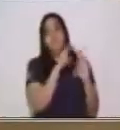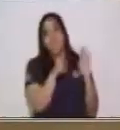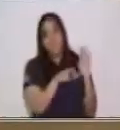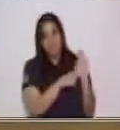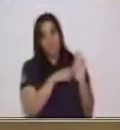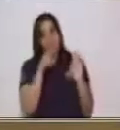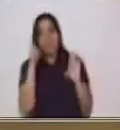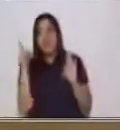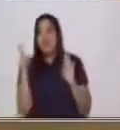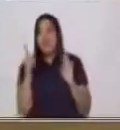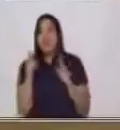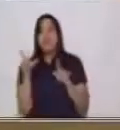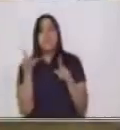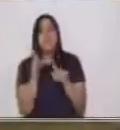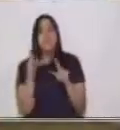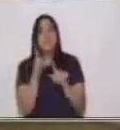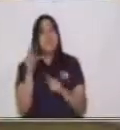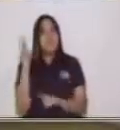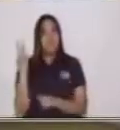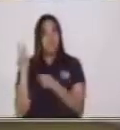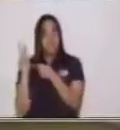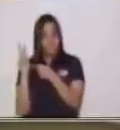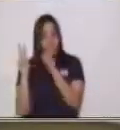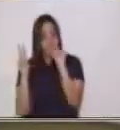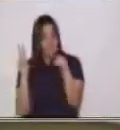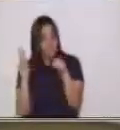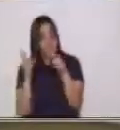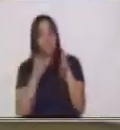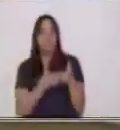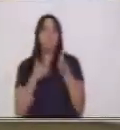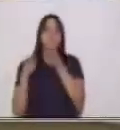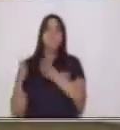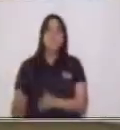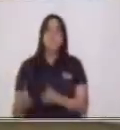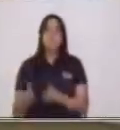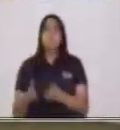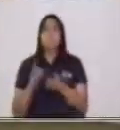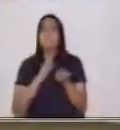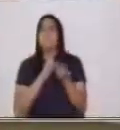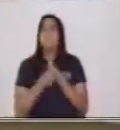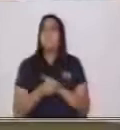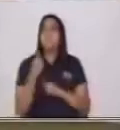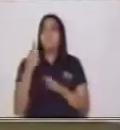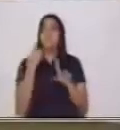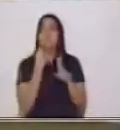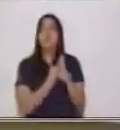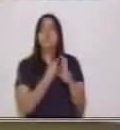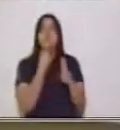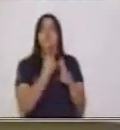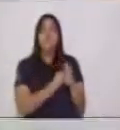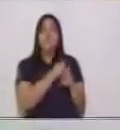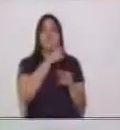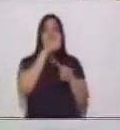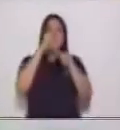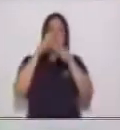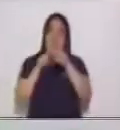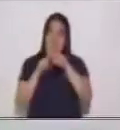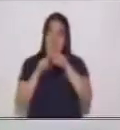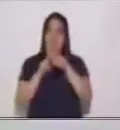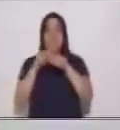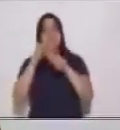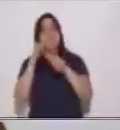de la letra V. Vamos a observar ahora el uso de la X, que es otra